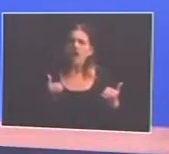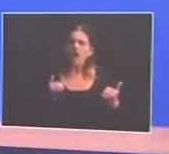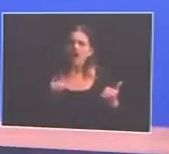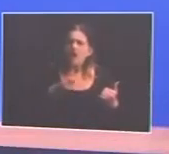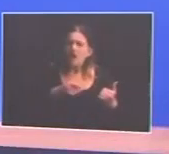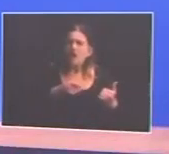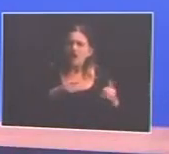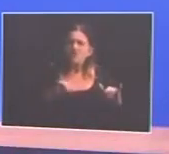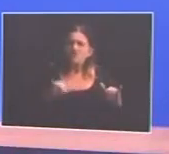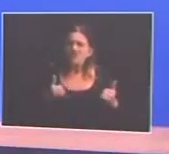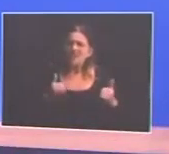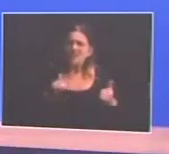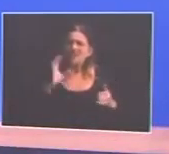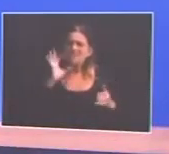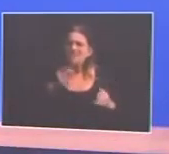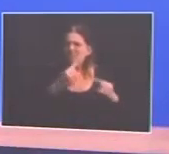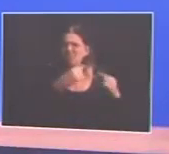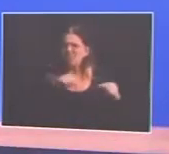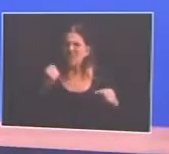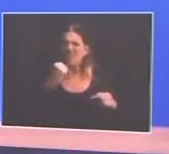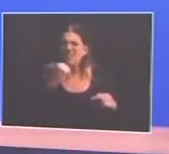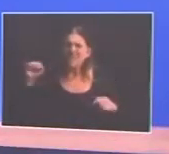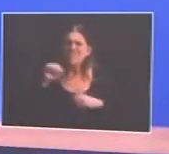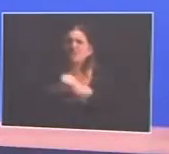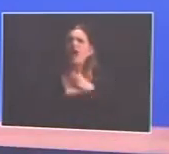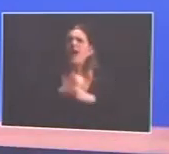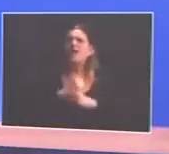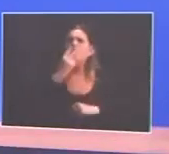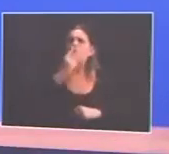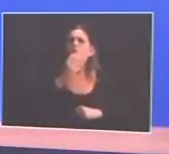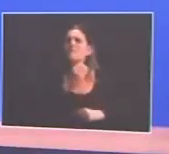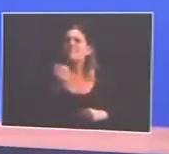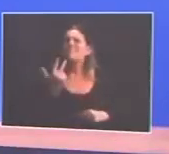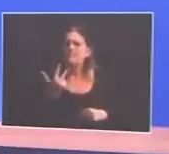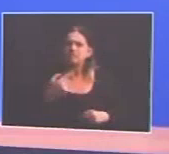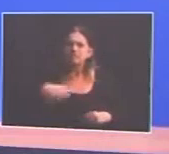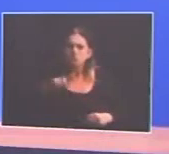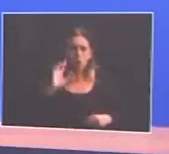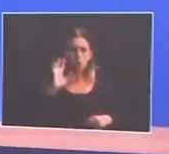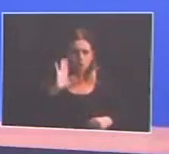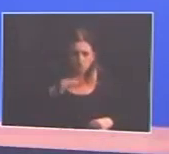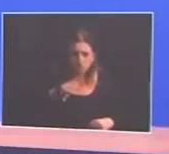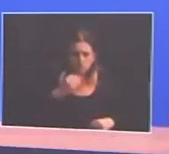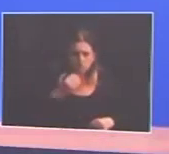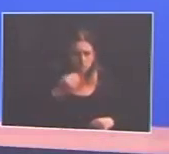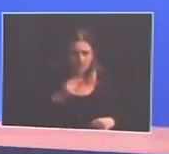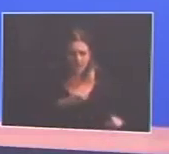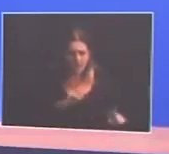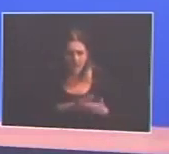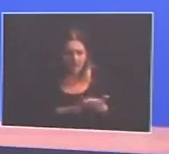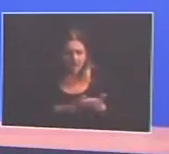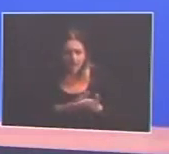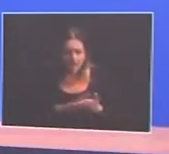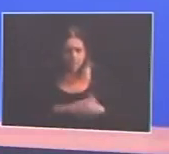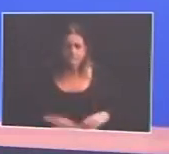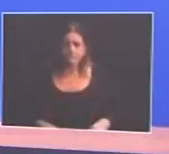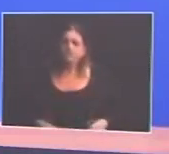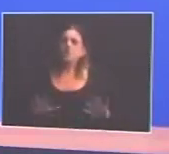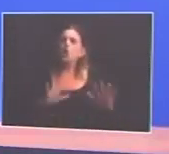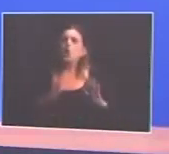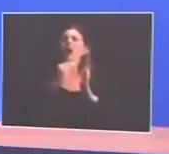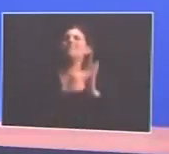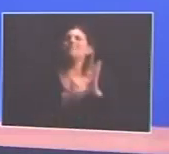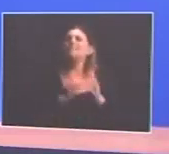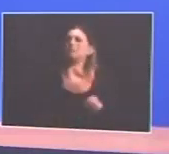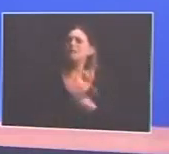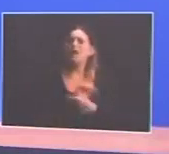que más lo necesitaban y subió los impuestos a los salarios políticos durante bastante tiempo. Algunas de las cosas que